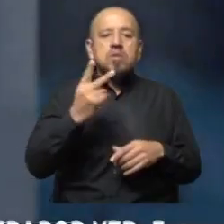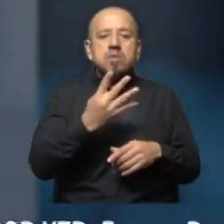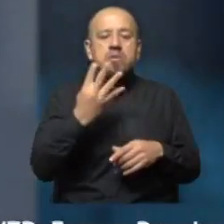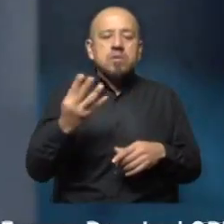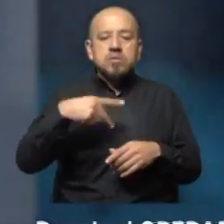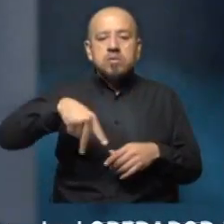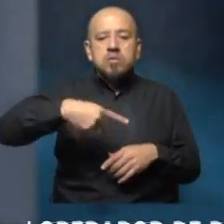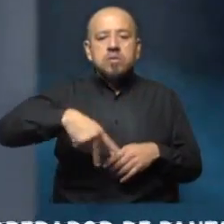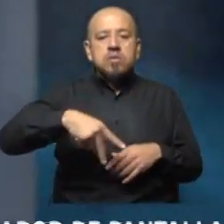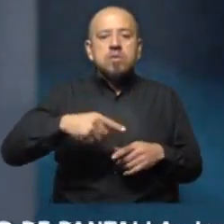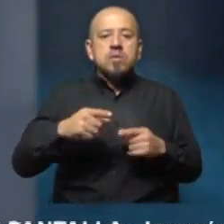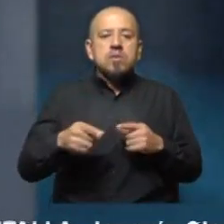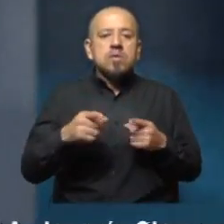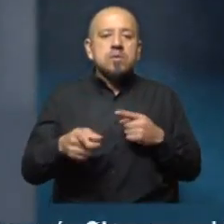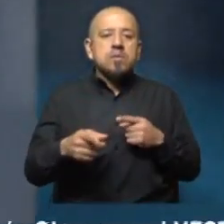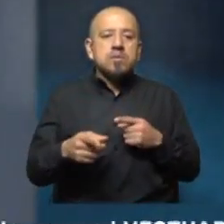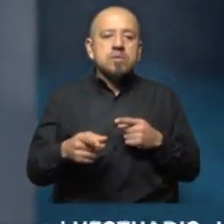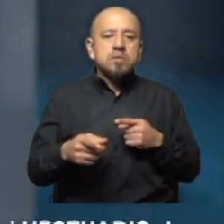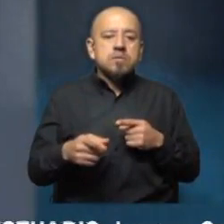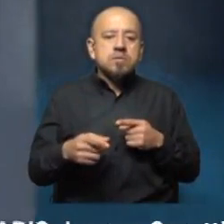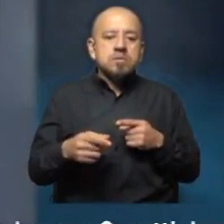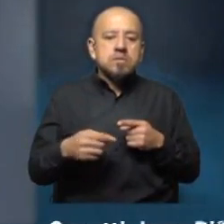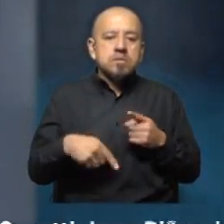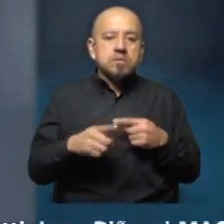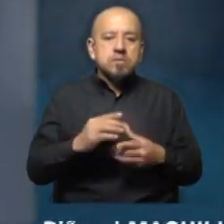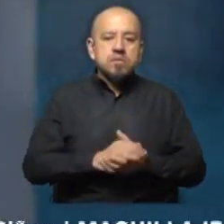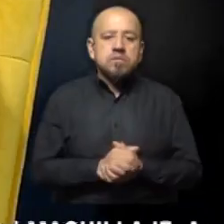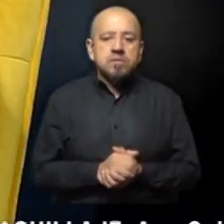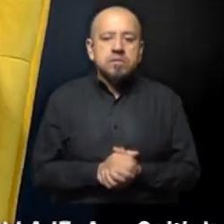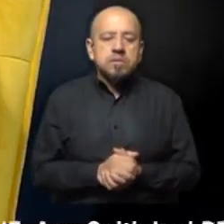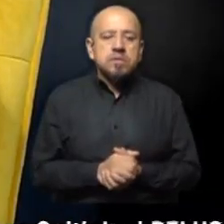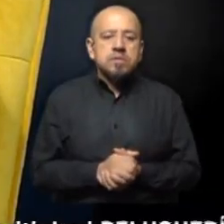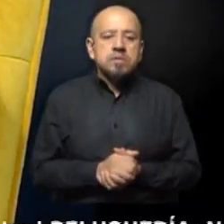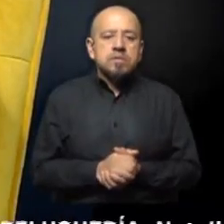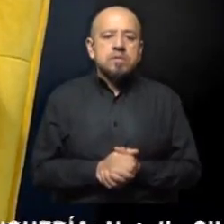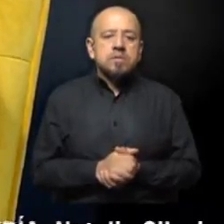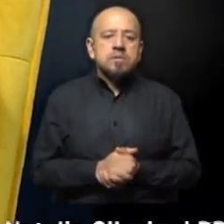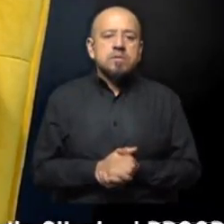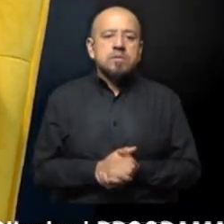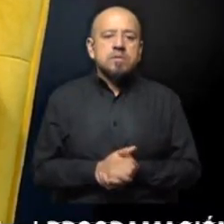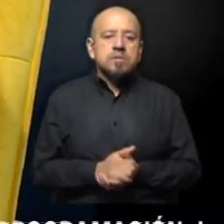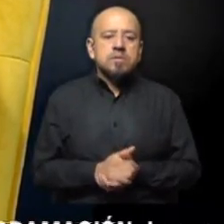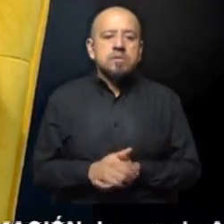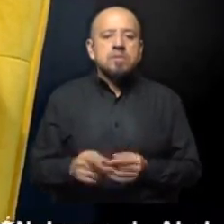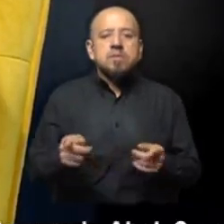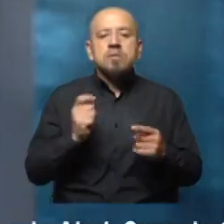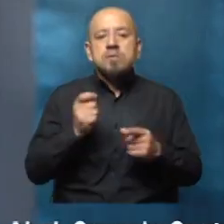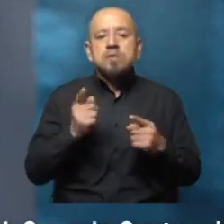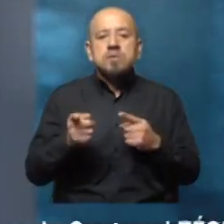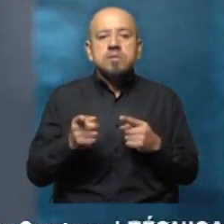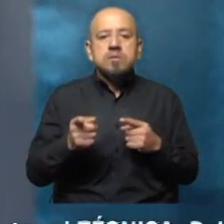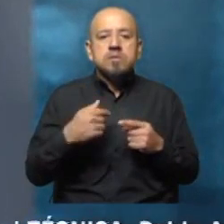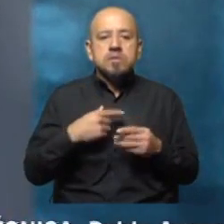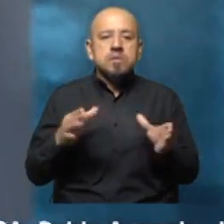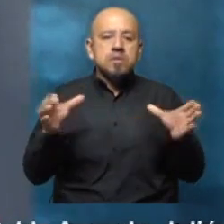así que si cerrando el año ahí celebrando cuando llevamos porque es con quién vas y bueno voy con mi